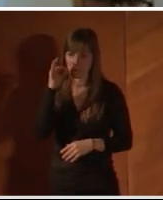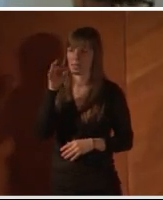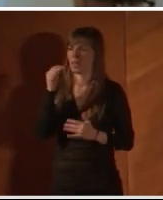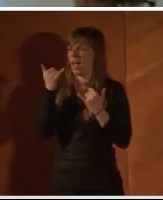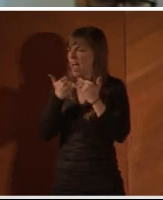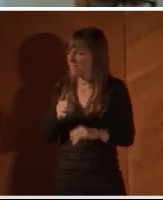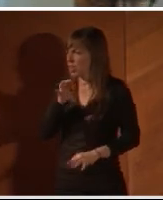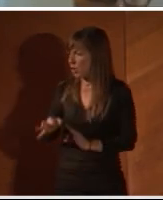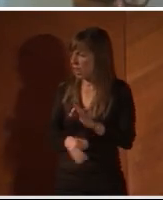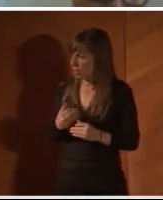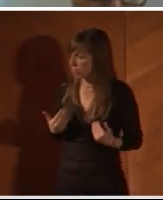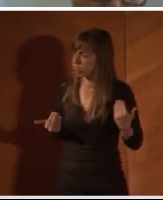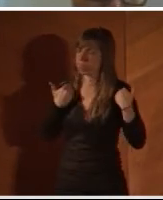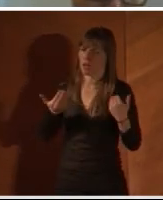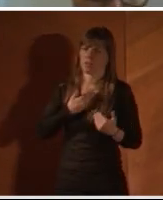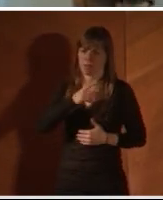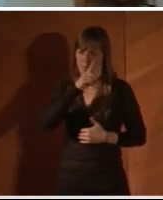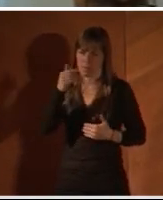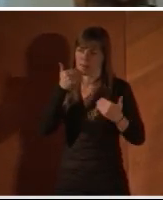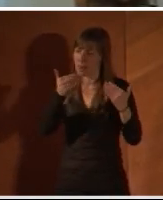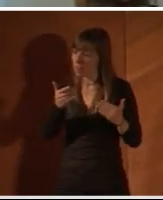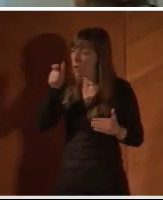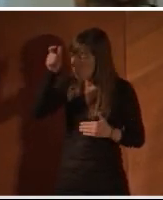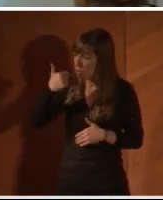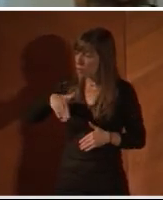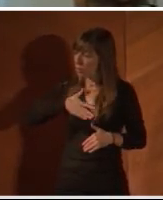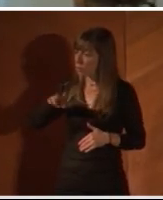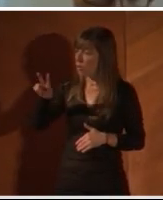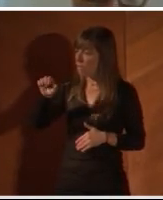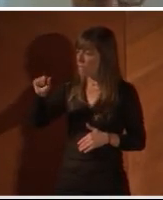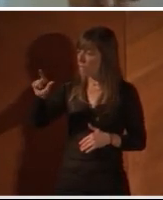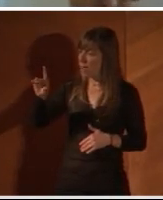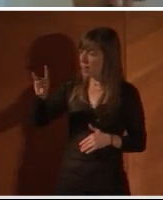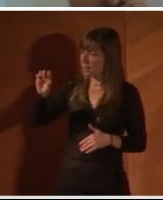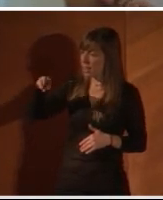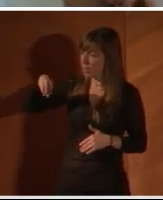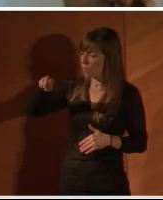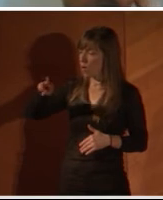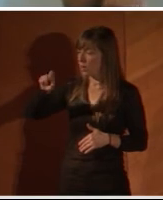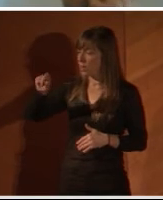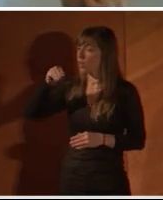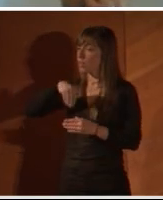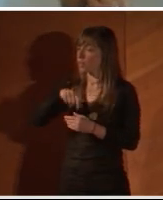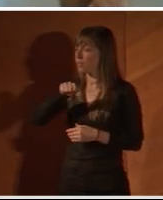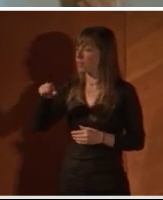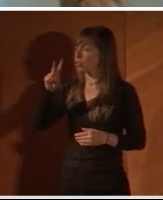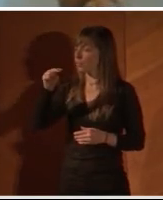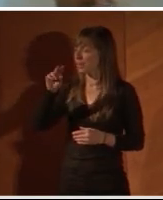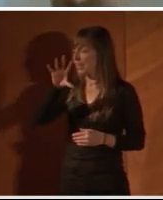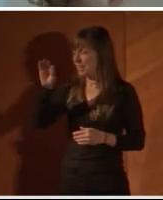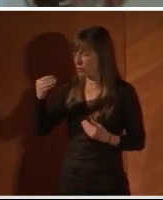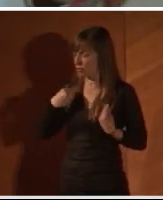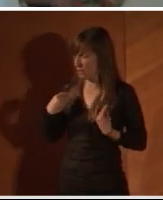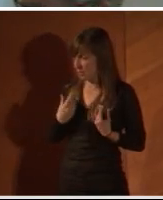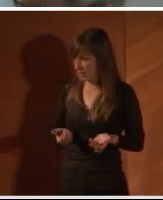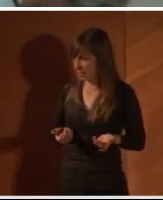al Ayuntamiento de Madrid. Valdemorillo es un municipio de 12.500 habitantes de la Sierra Noroeste de